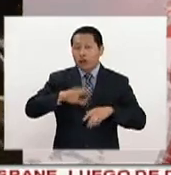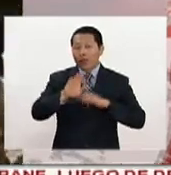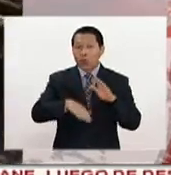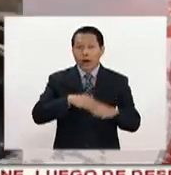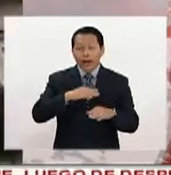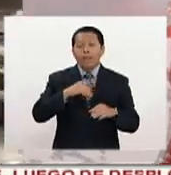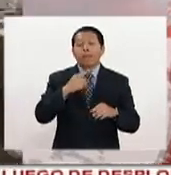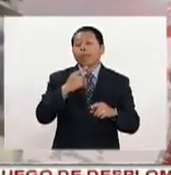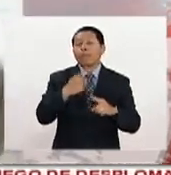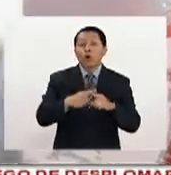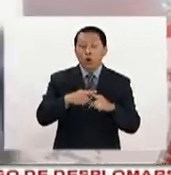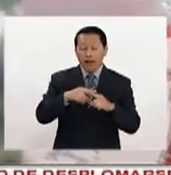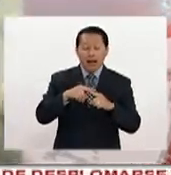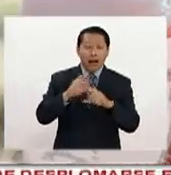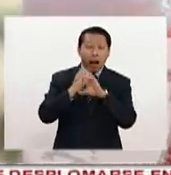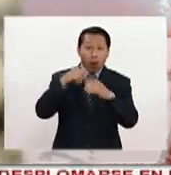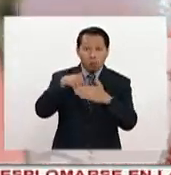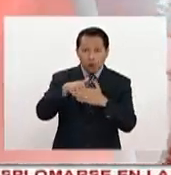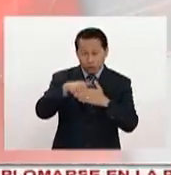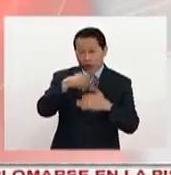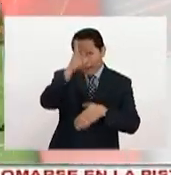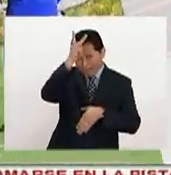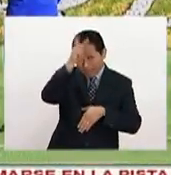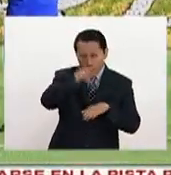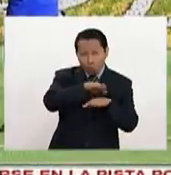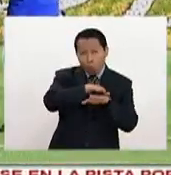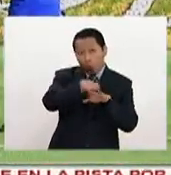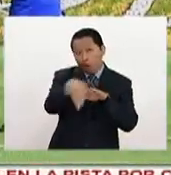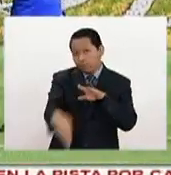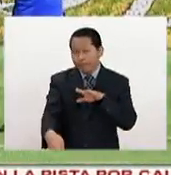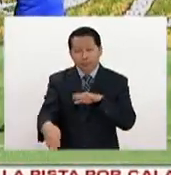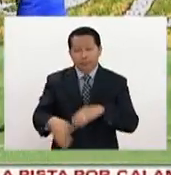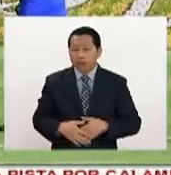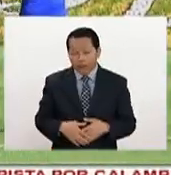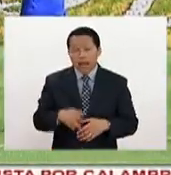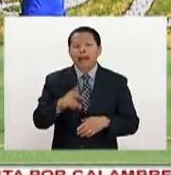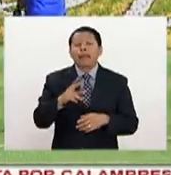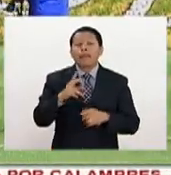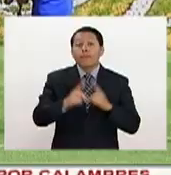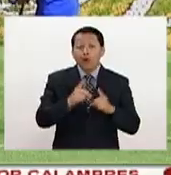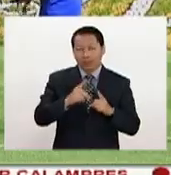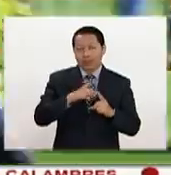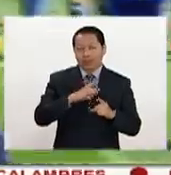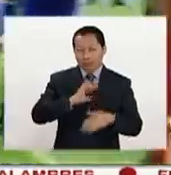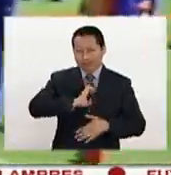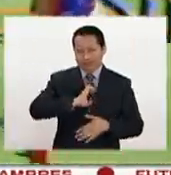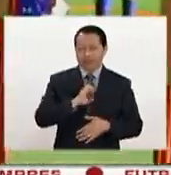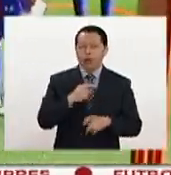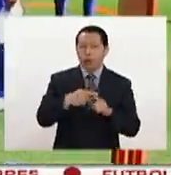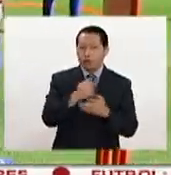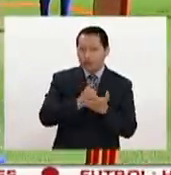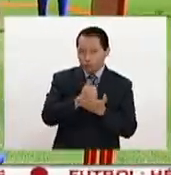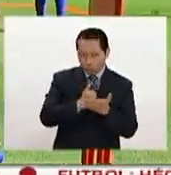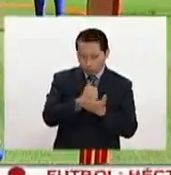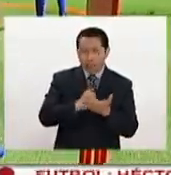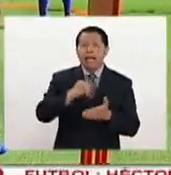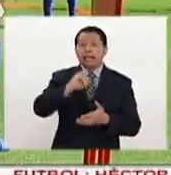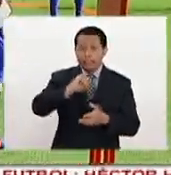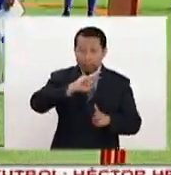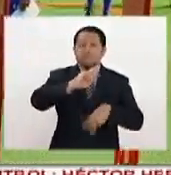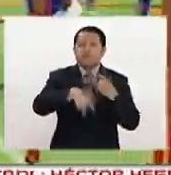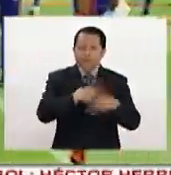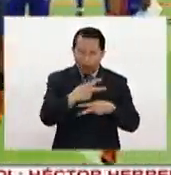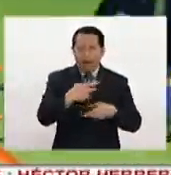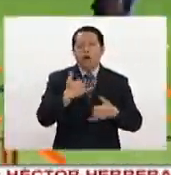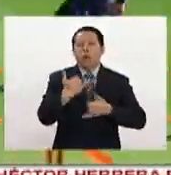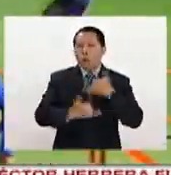fallecen al volcar un autobús en Perú. Y en los deportes, el técnico de Cruz Azul, Pedro Caixinha, sí podrá estar